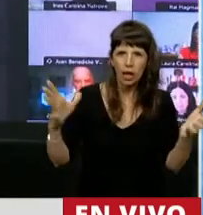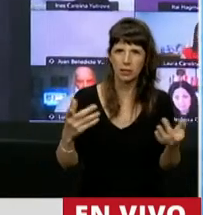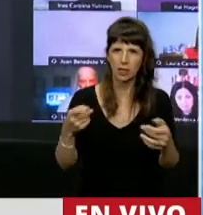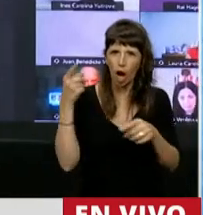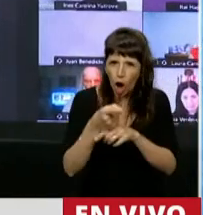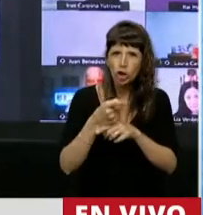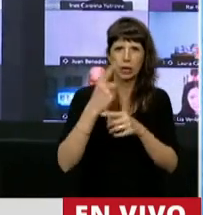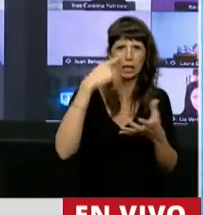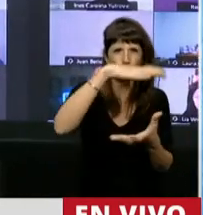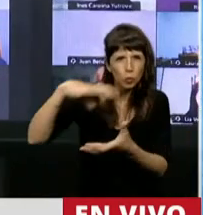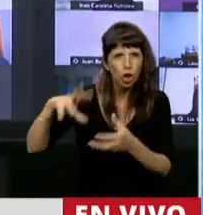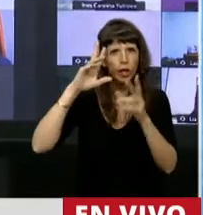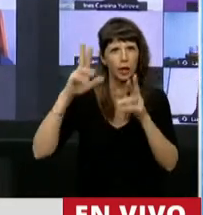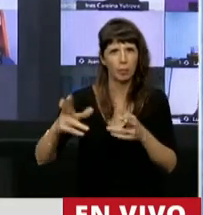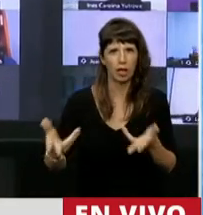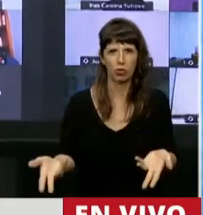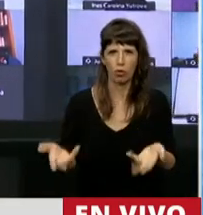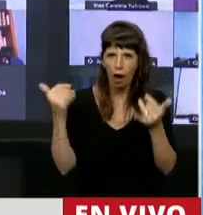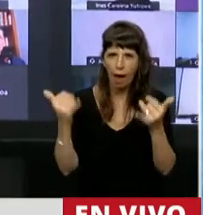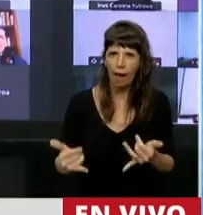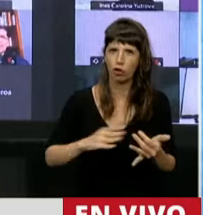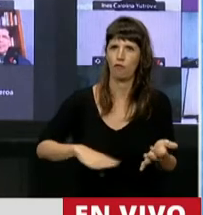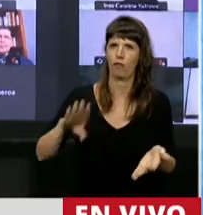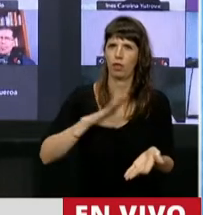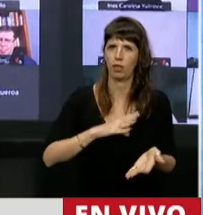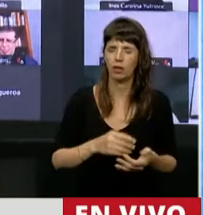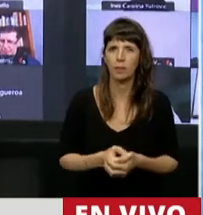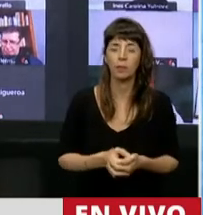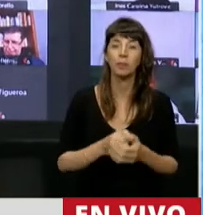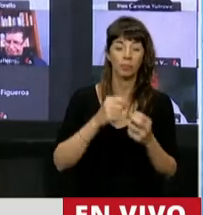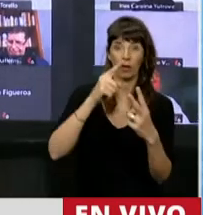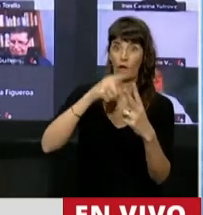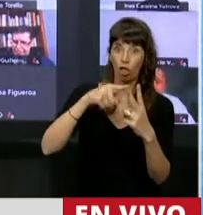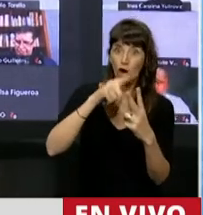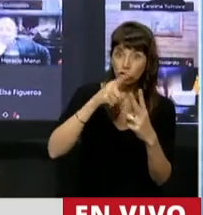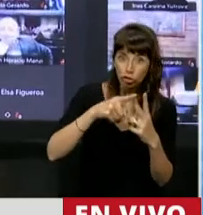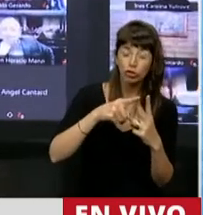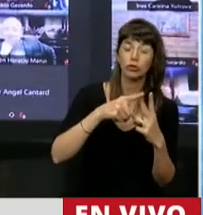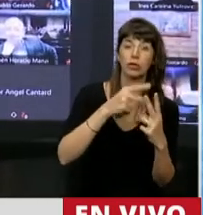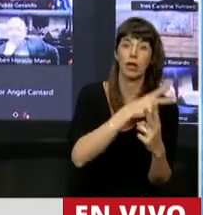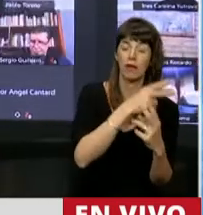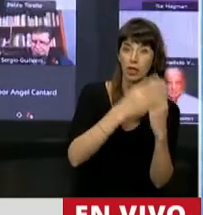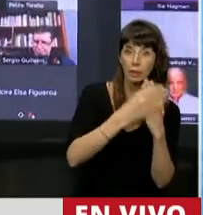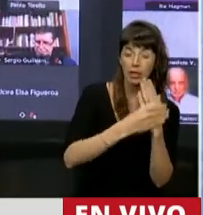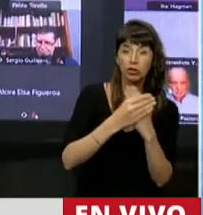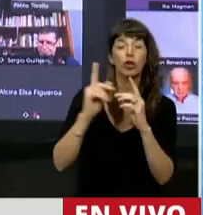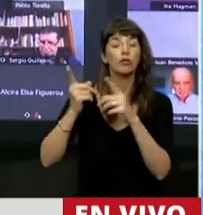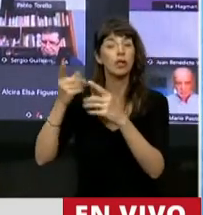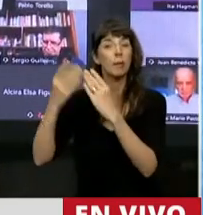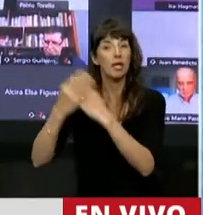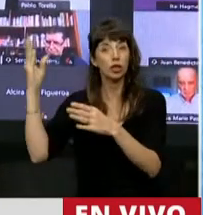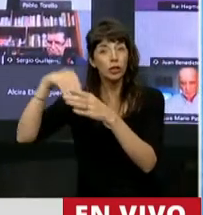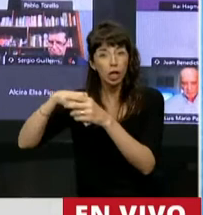institucional y el jefe de gabinete y el ministro del interior pueden desconocer que la